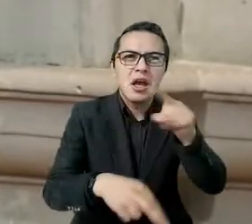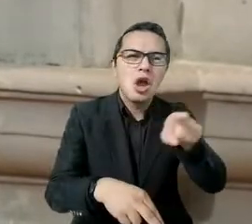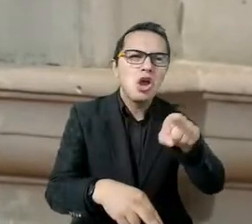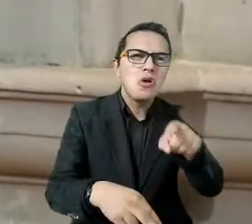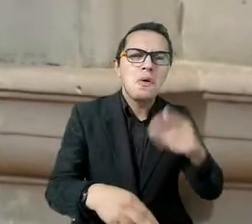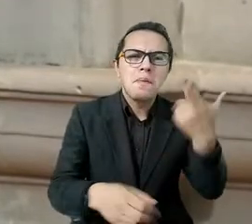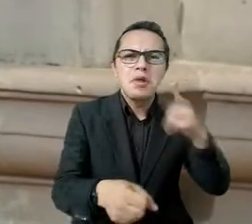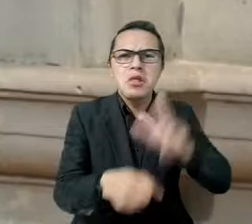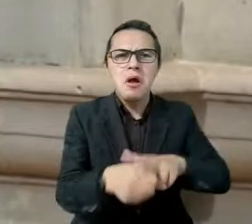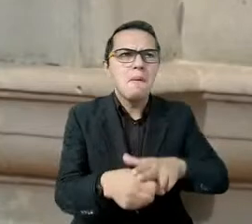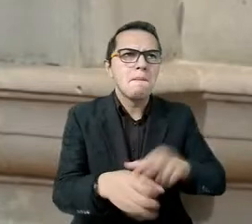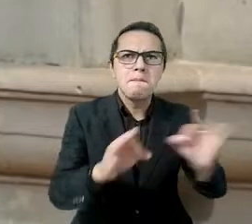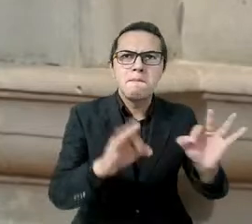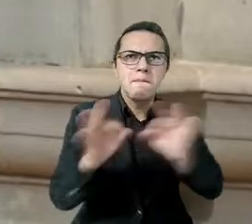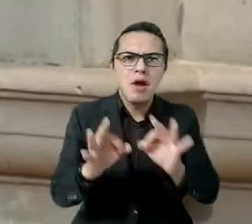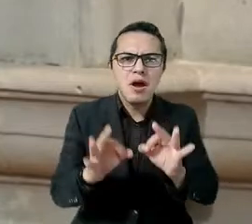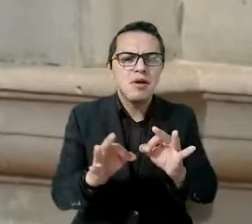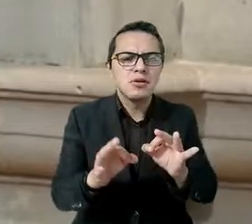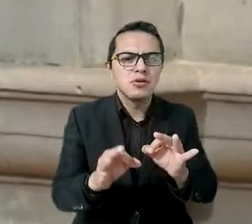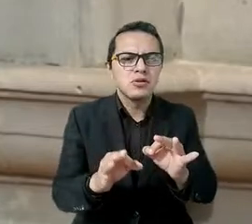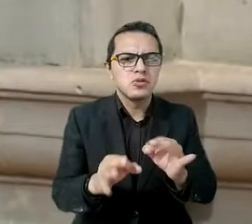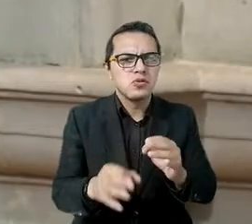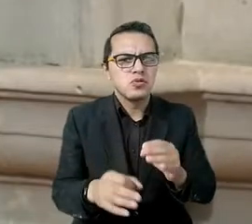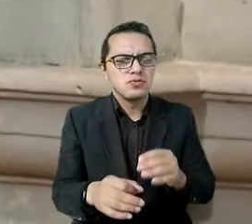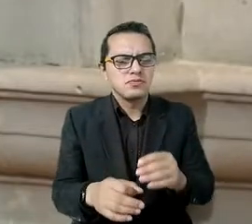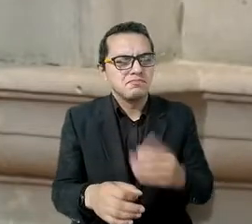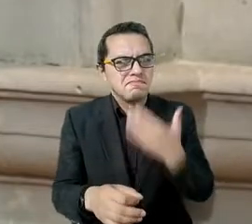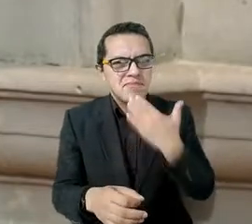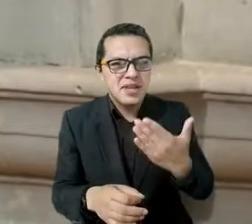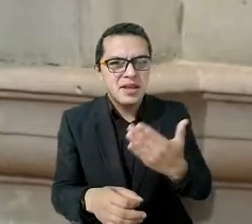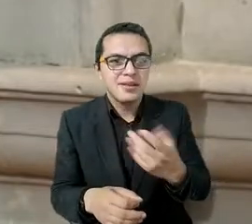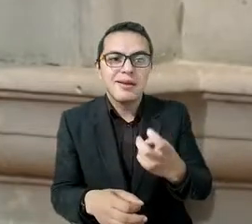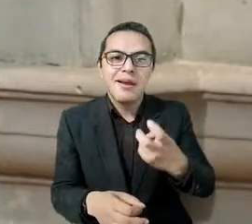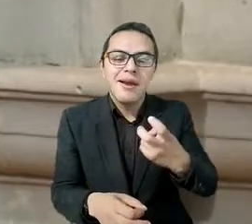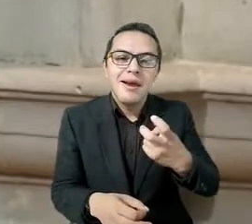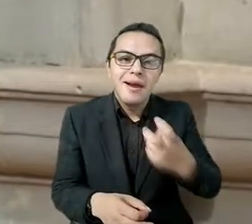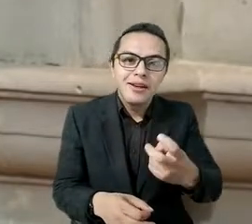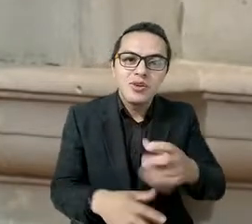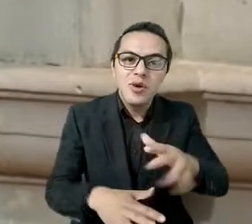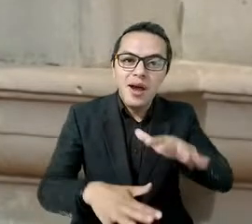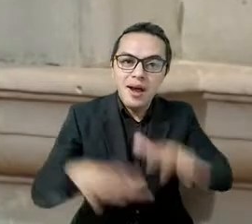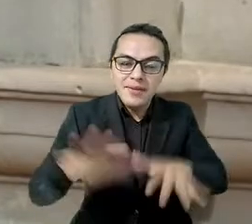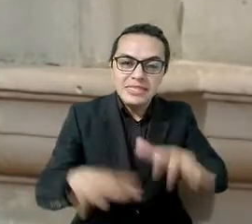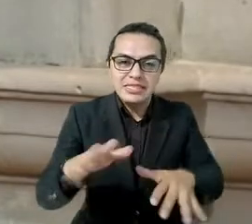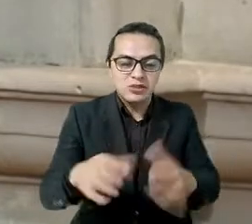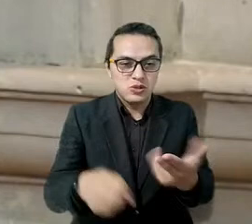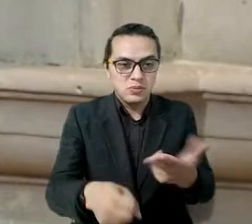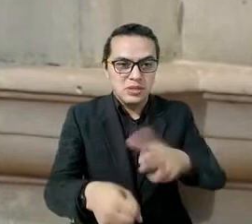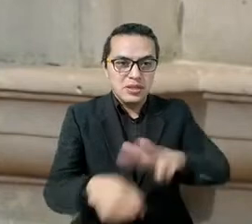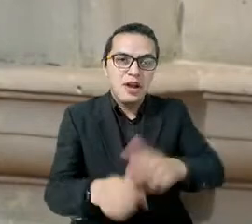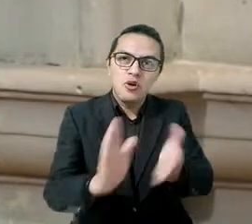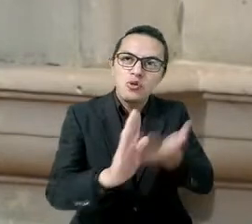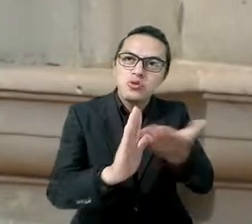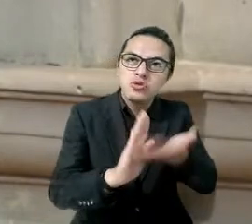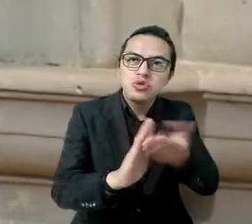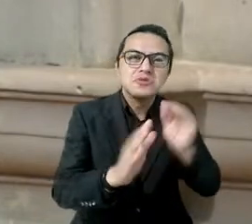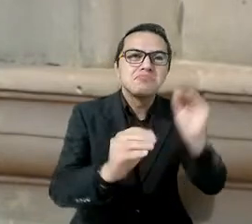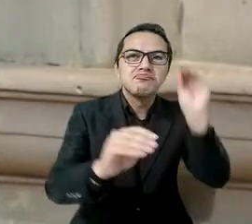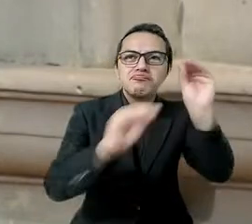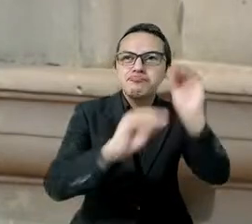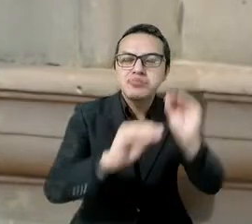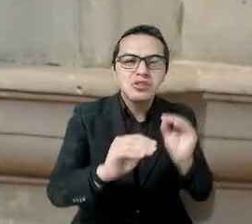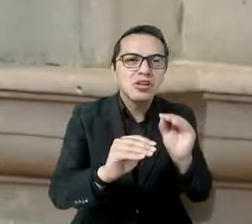criterios técnicos, presupuestales y normativos para la construcción y equipamiento de hospitales, lo que ha